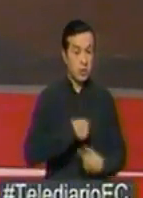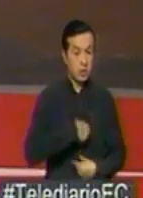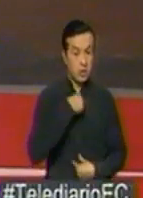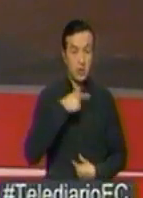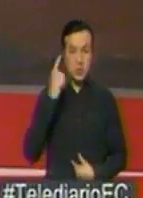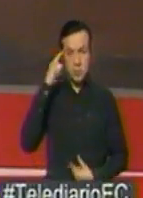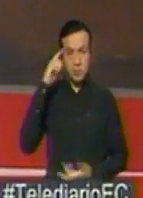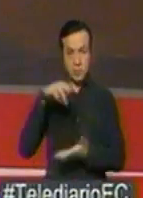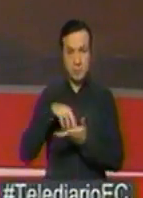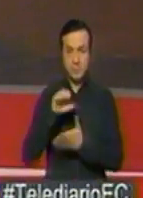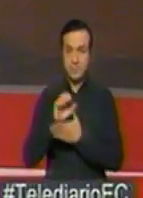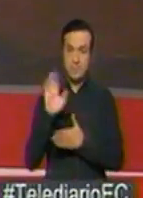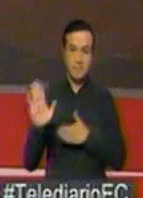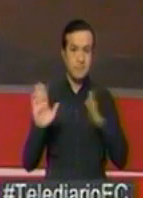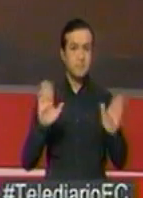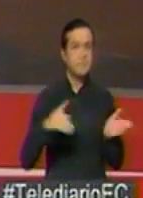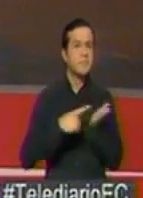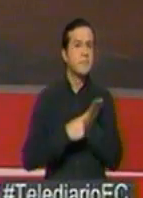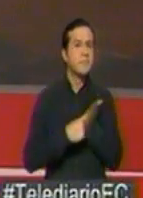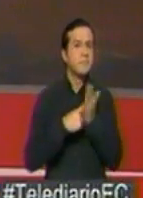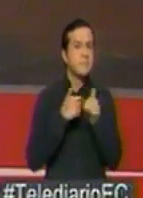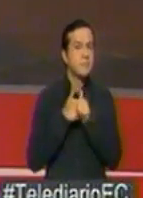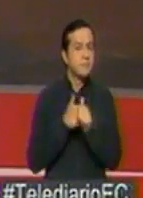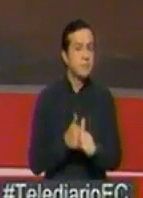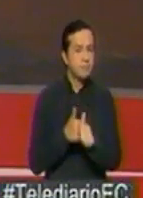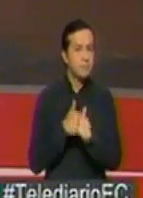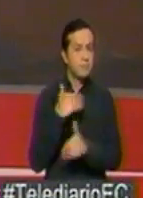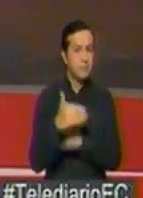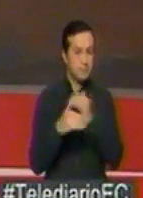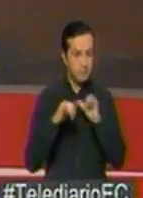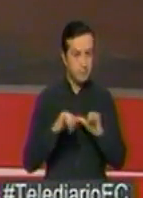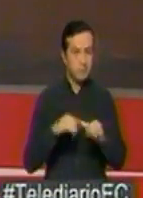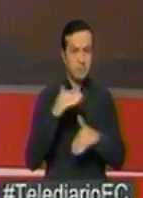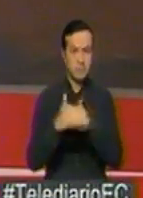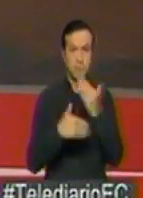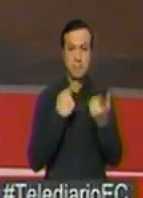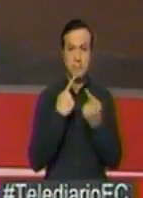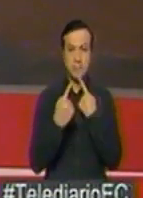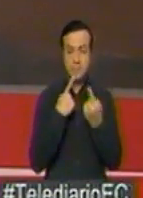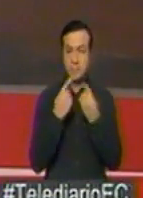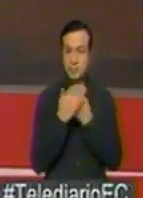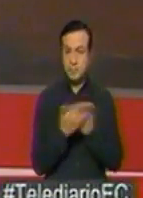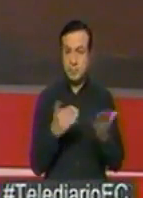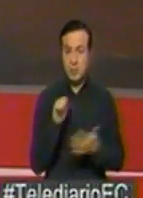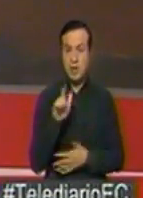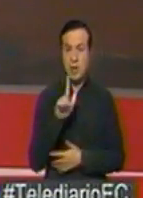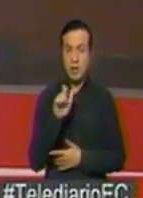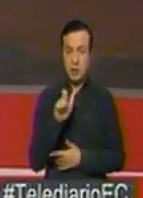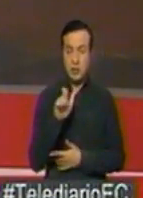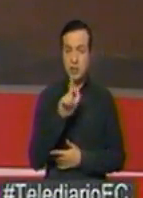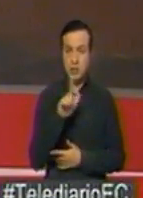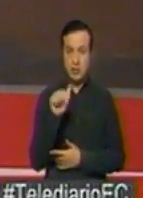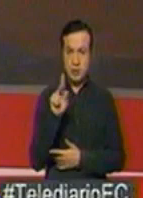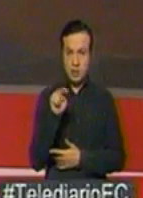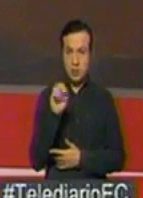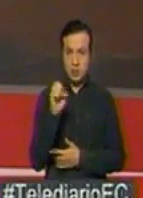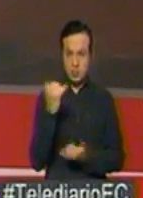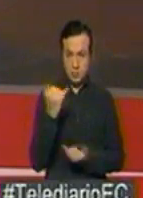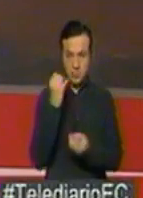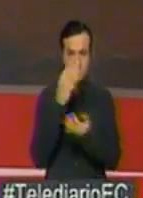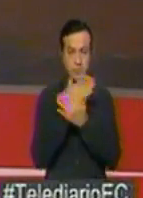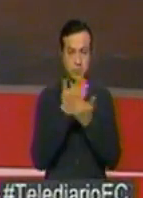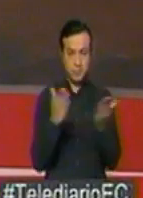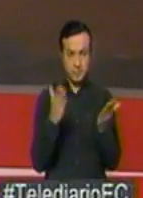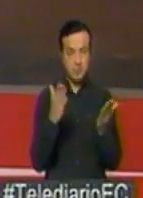el gobierno nacional. Se trata de seguimiento a los avances del proceso de diálogo. Alex Llanos está en Carondelet y nos amplía el siguiente